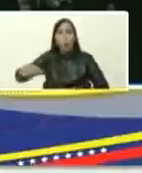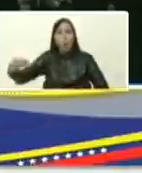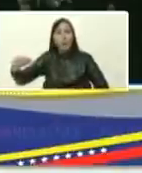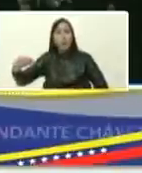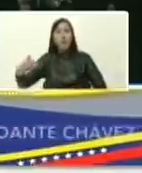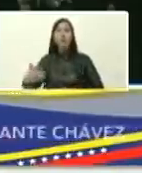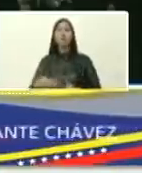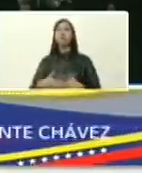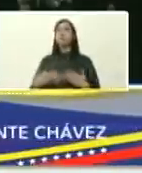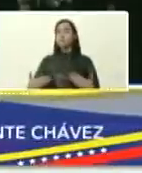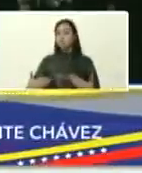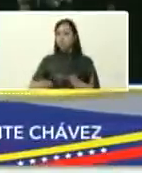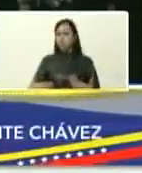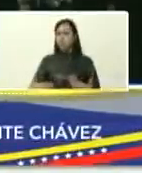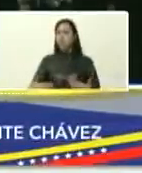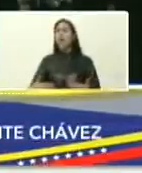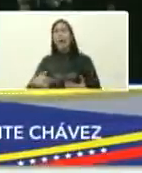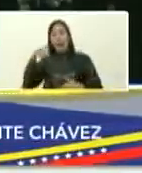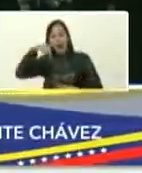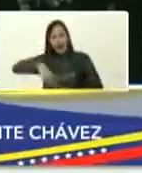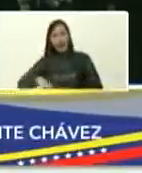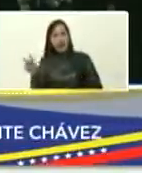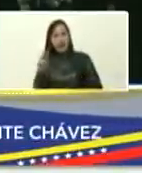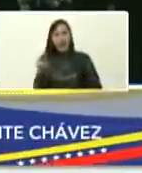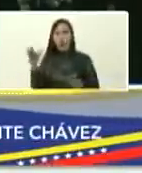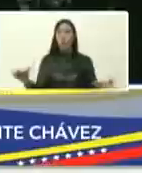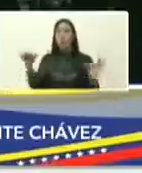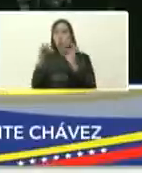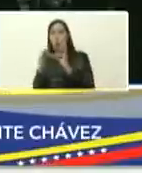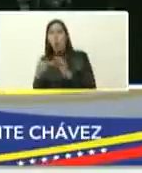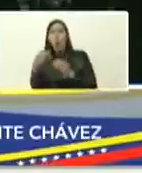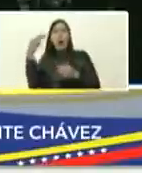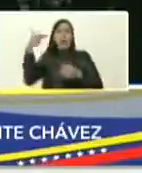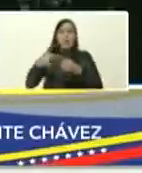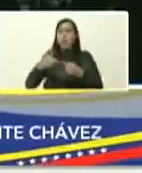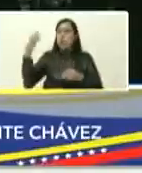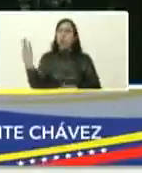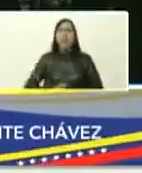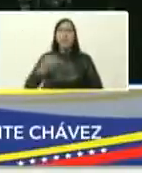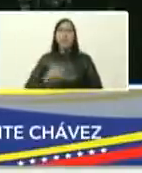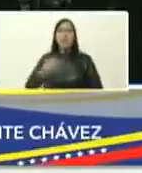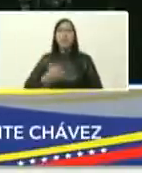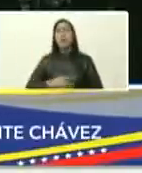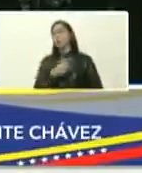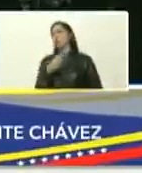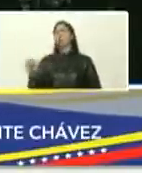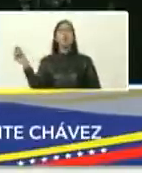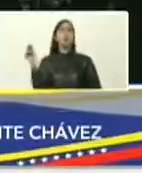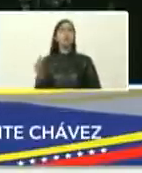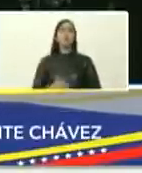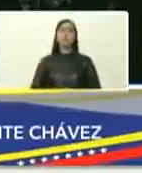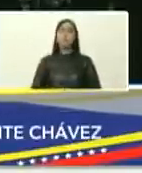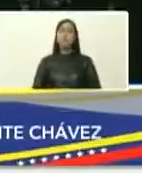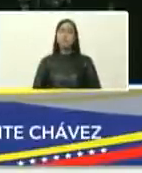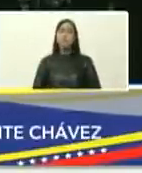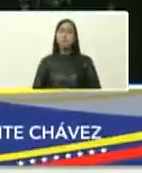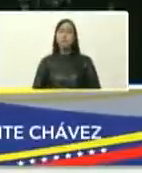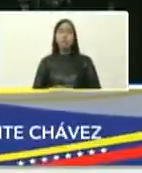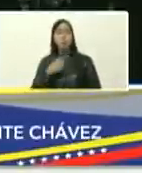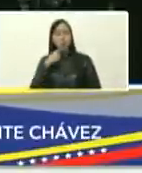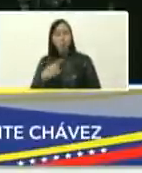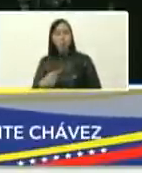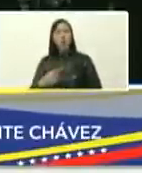una nueva generación, amarremos al país al petróleo. No vale, no queremos eso. Y lo digo